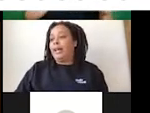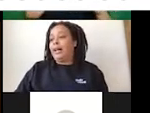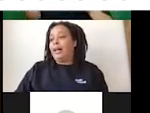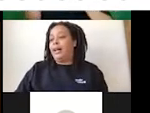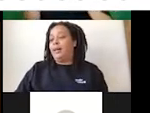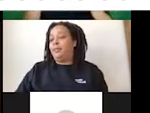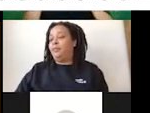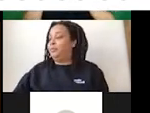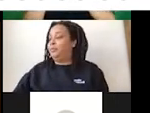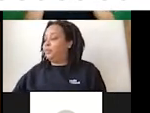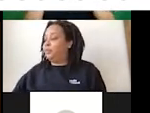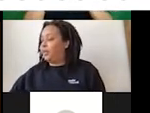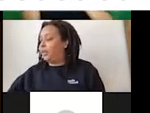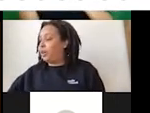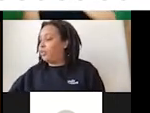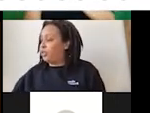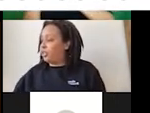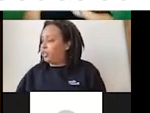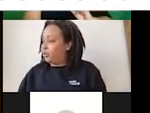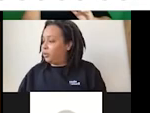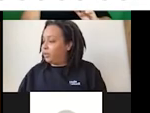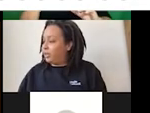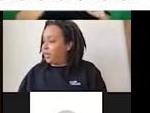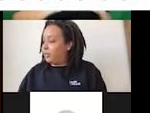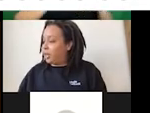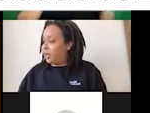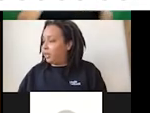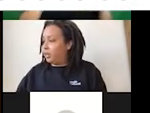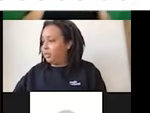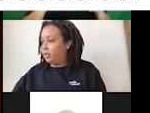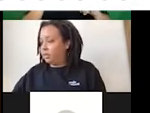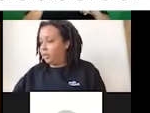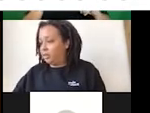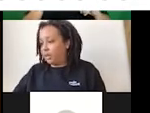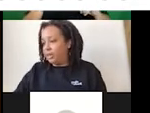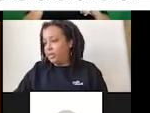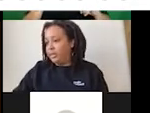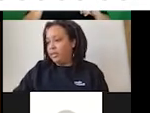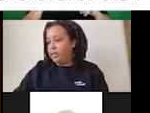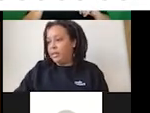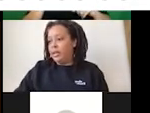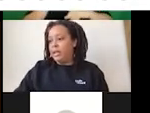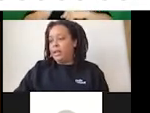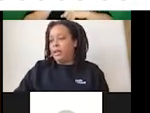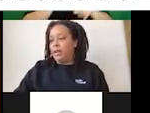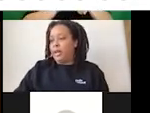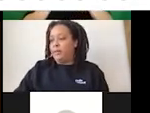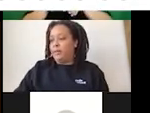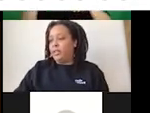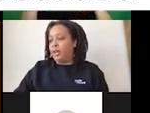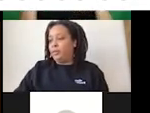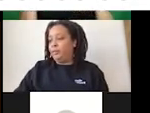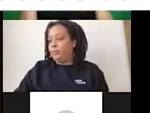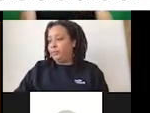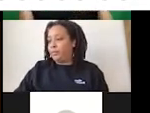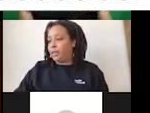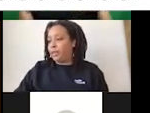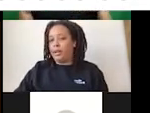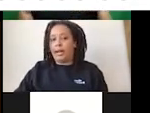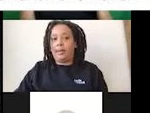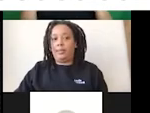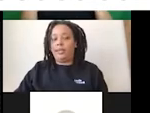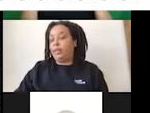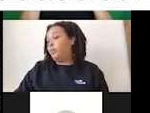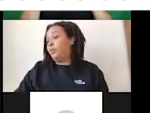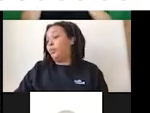a no escuchar nada así es que voy a seguir adelante voy a haber el tiempo sigue a